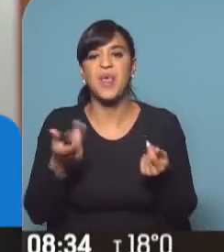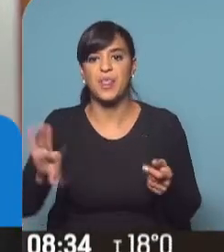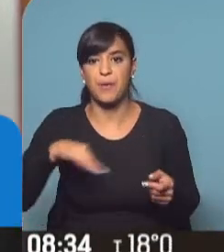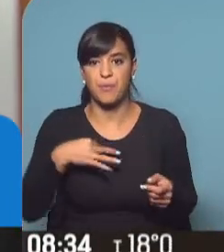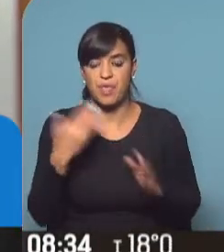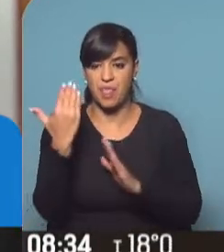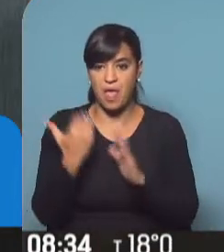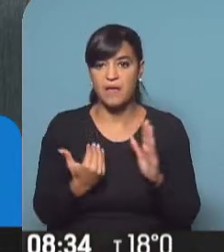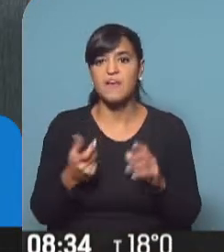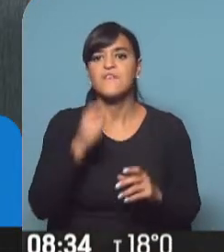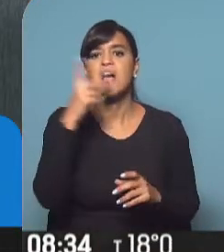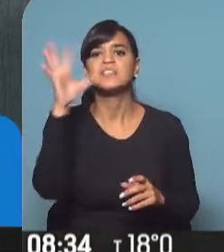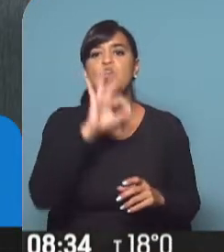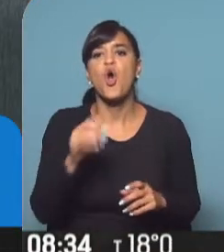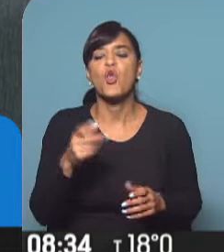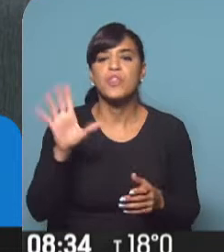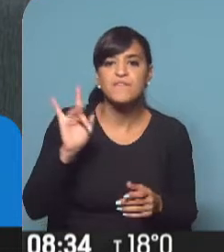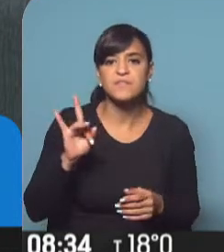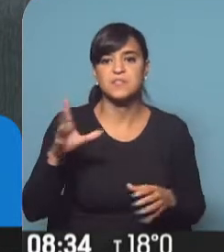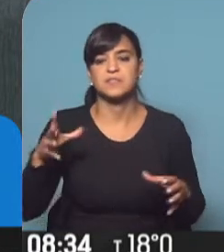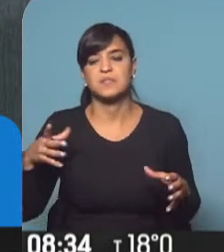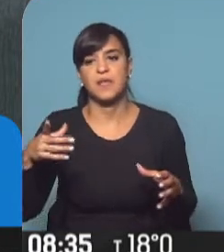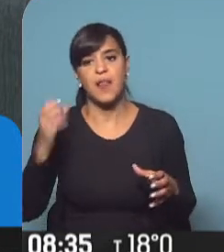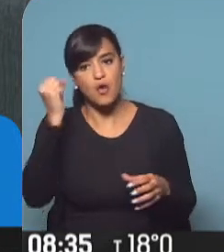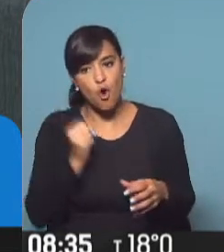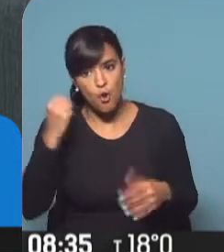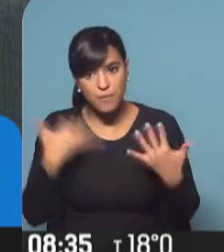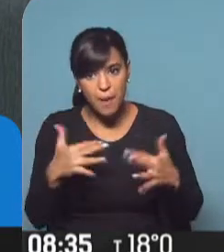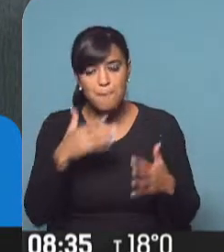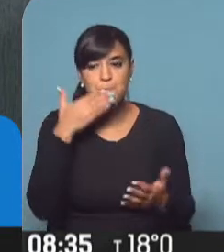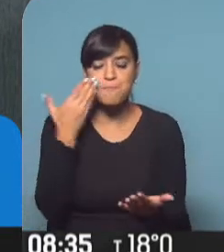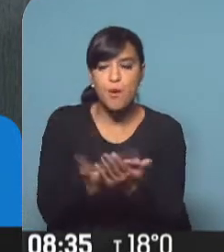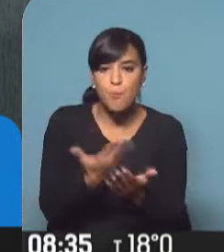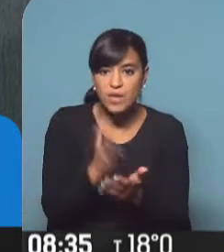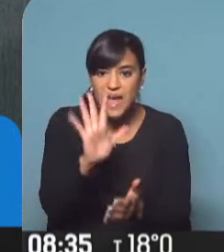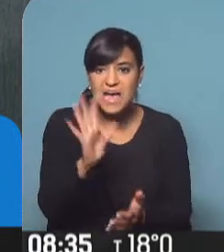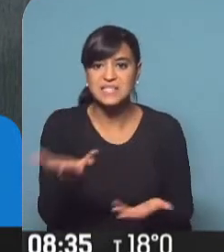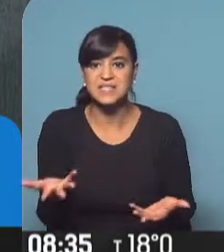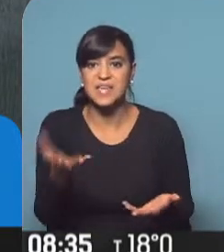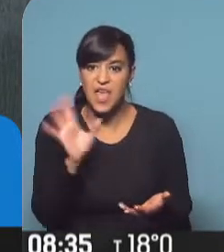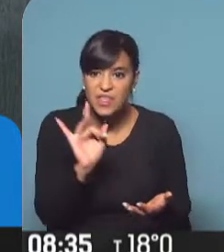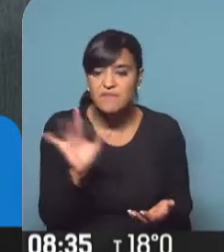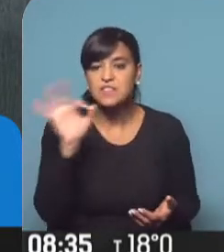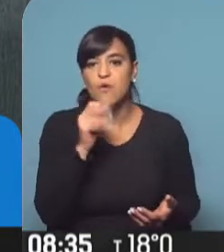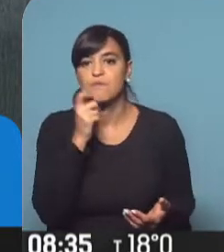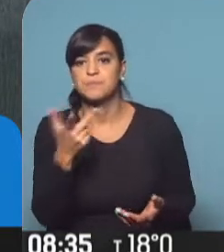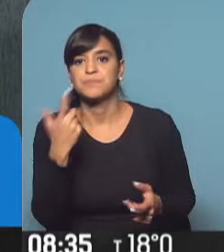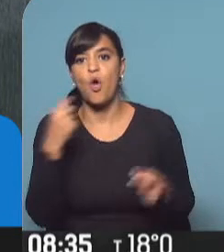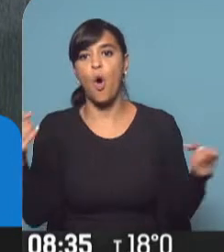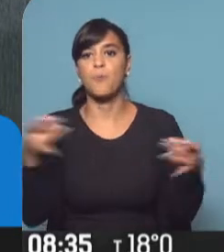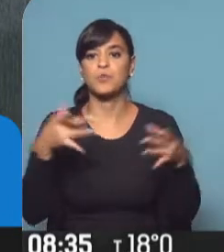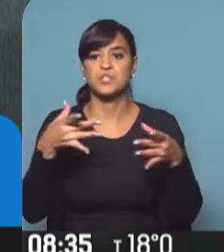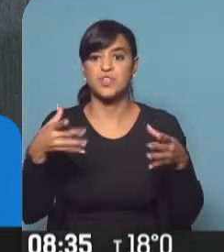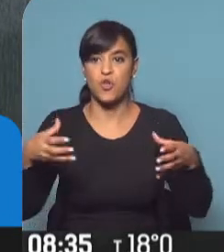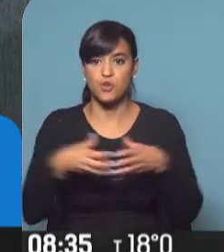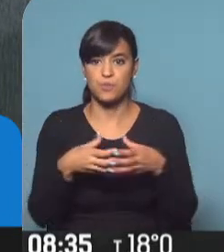es fácil o difícil en tiempos donde la macroeconomía manda llevar una propuesta alternativa siendo oposición tanto en el oficialismo